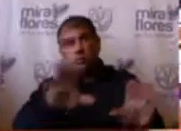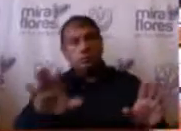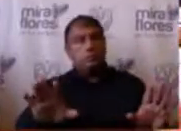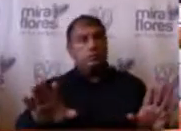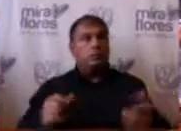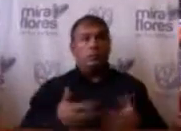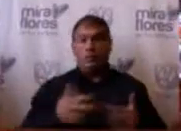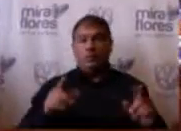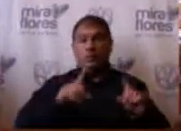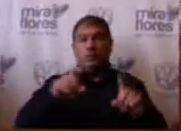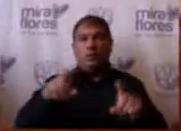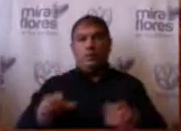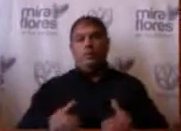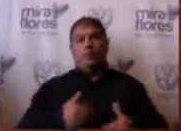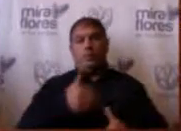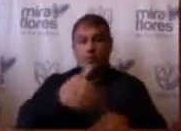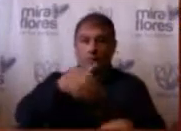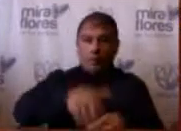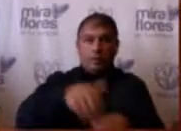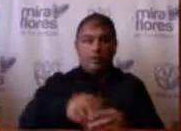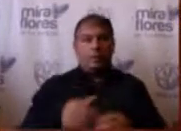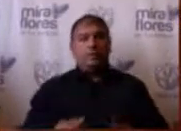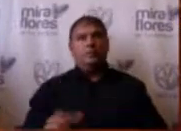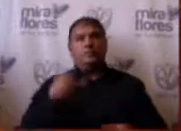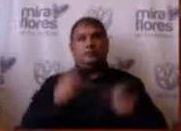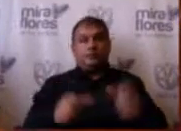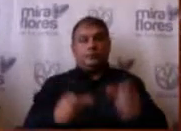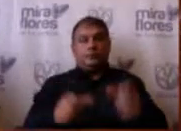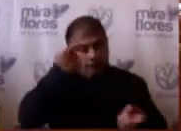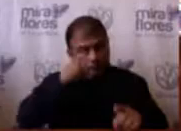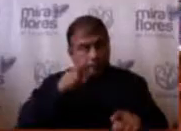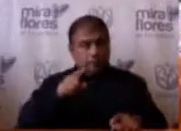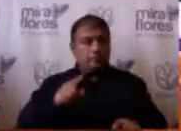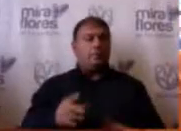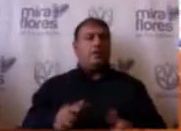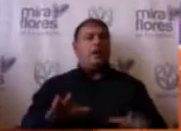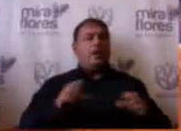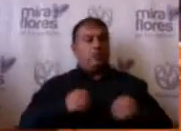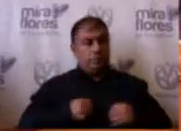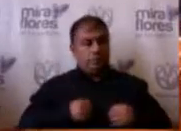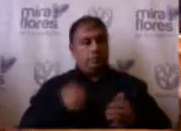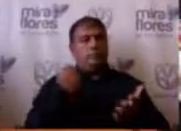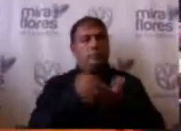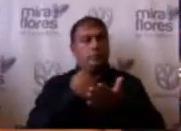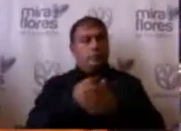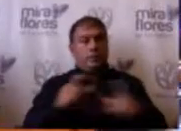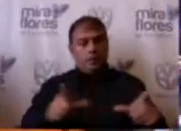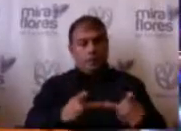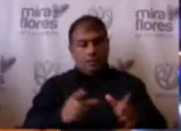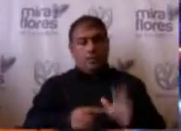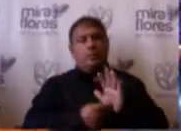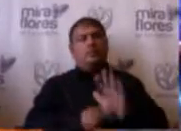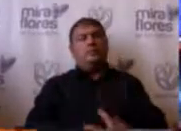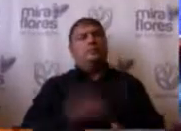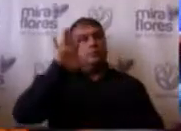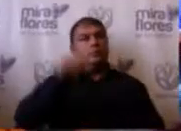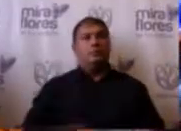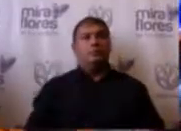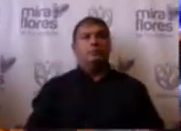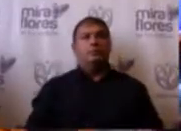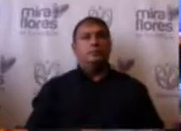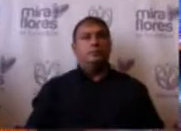sino de preguntas procederíamos a votar aquellos miembros del consejo que estén a favor de aprobar esta licencia se irán sí expresar lo nacional de